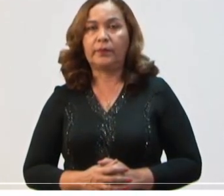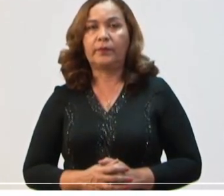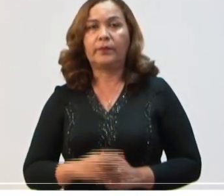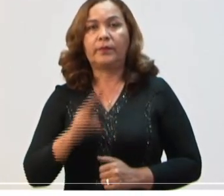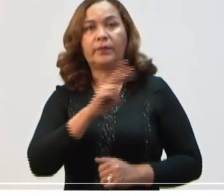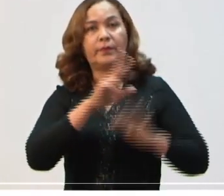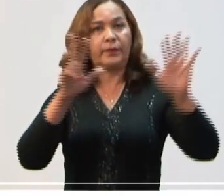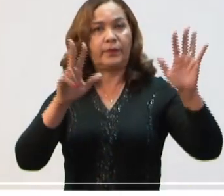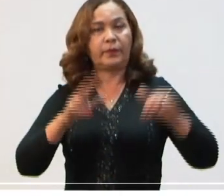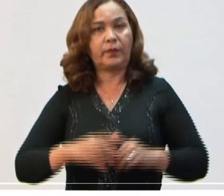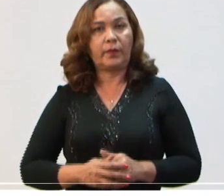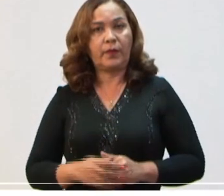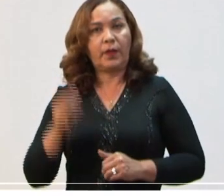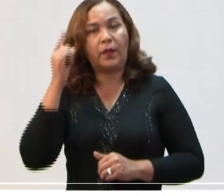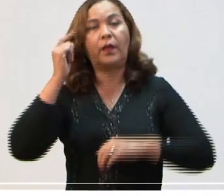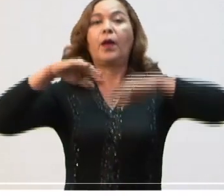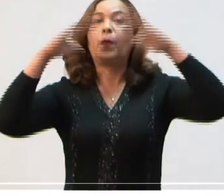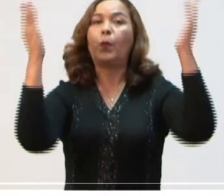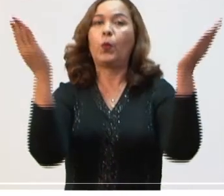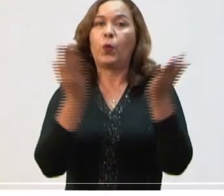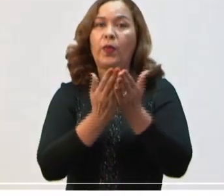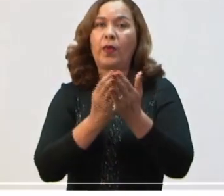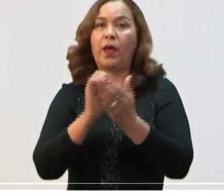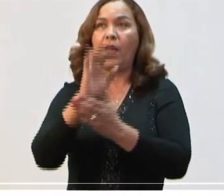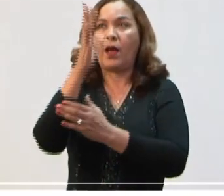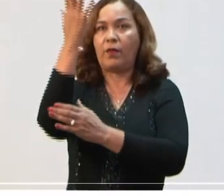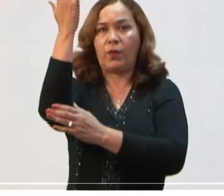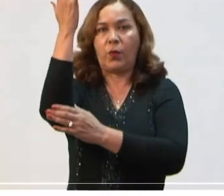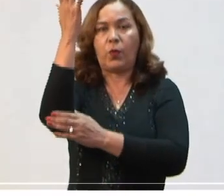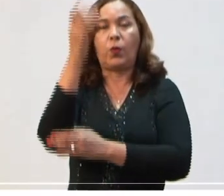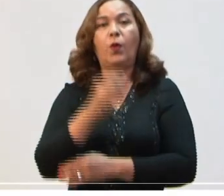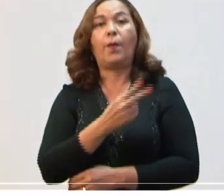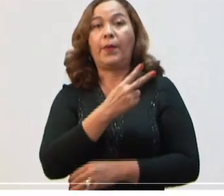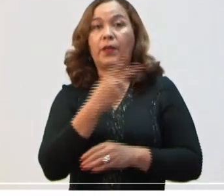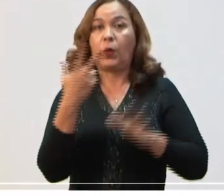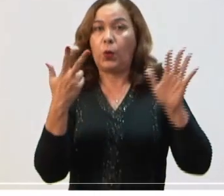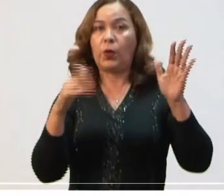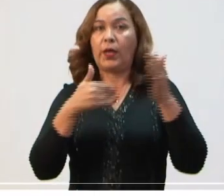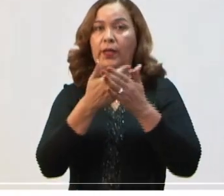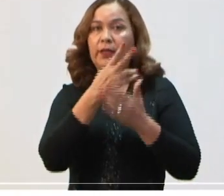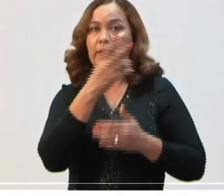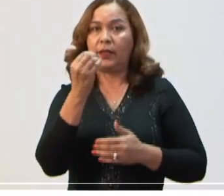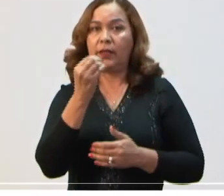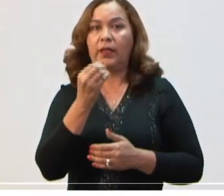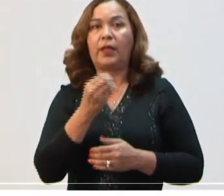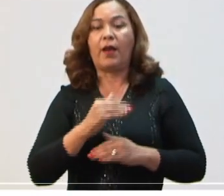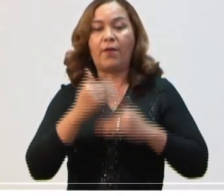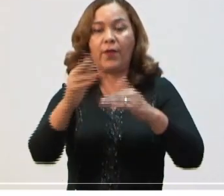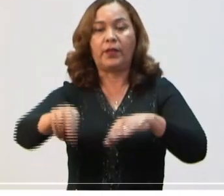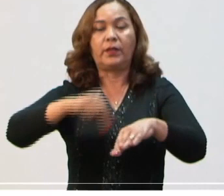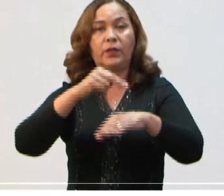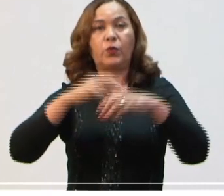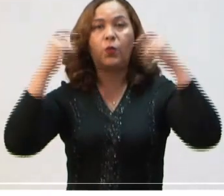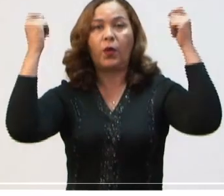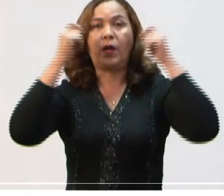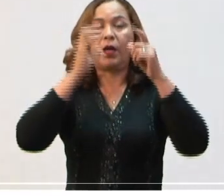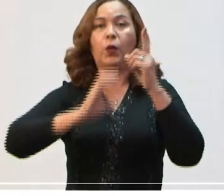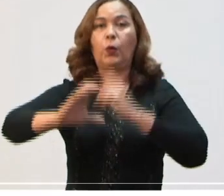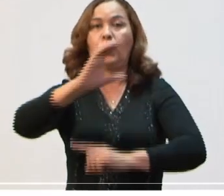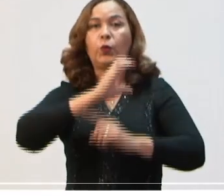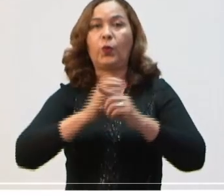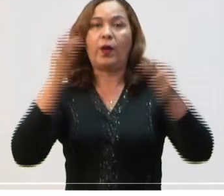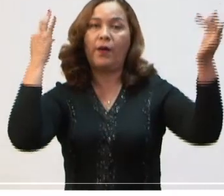día 28 día mundial del árbol del día 28 al 30 fase nacional campaña